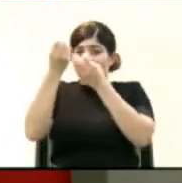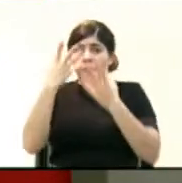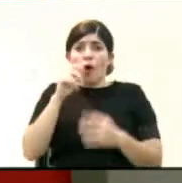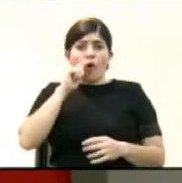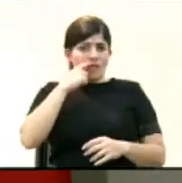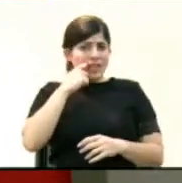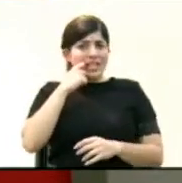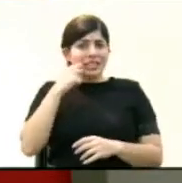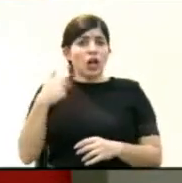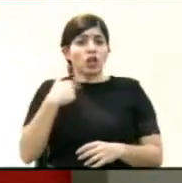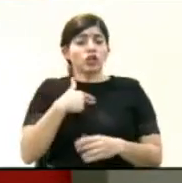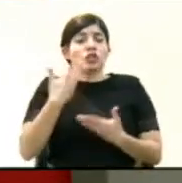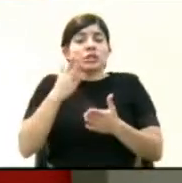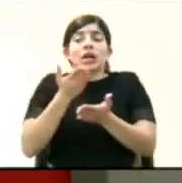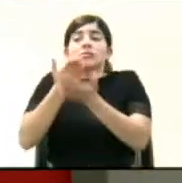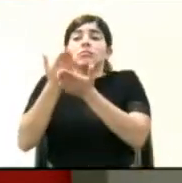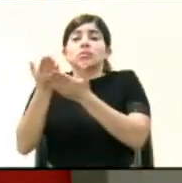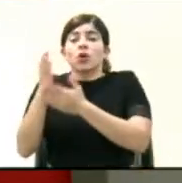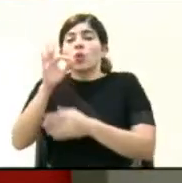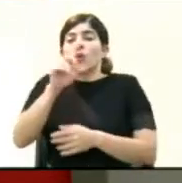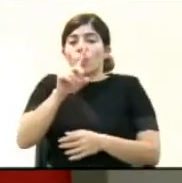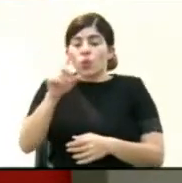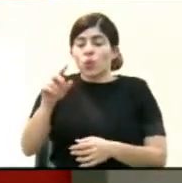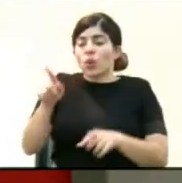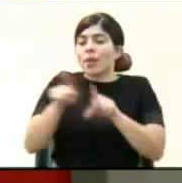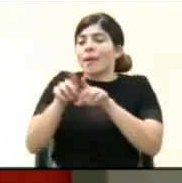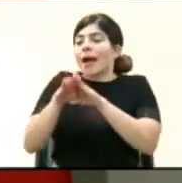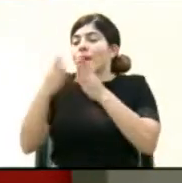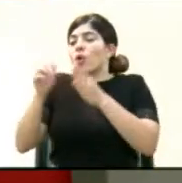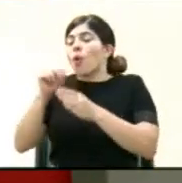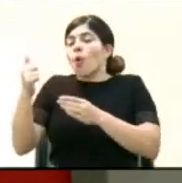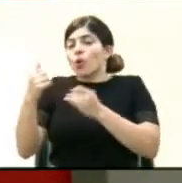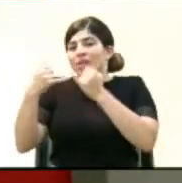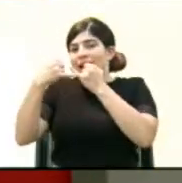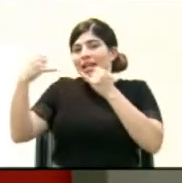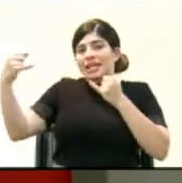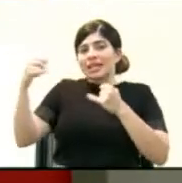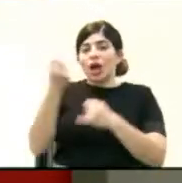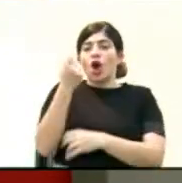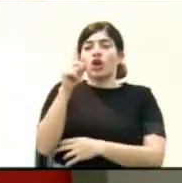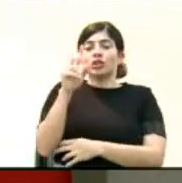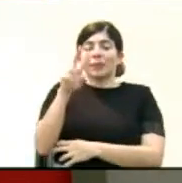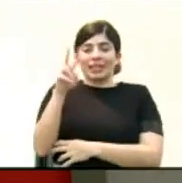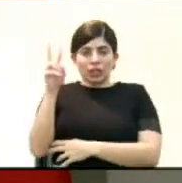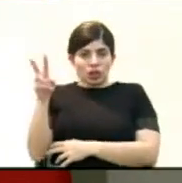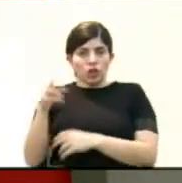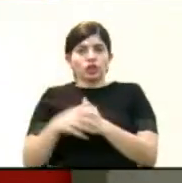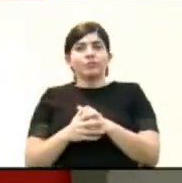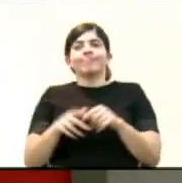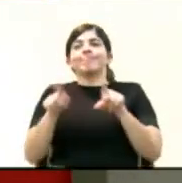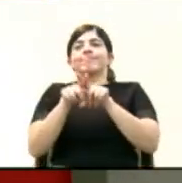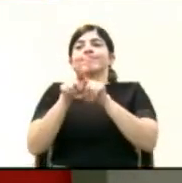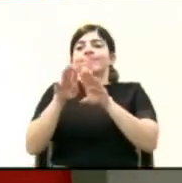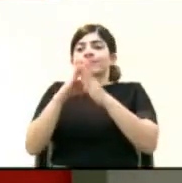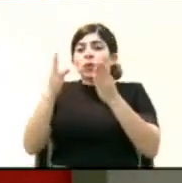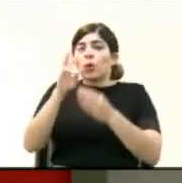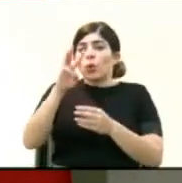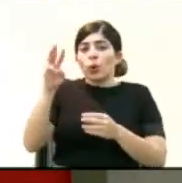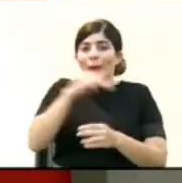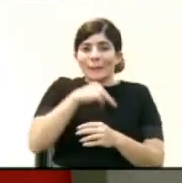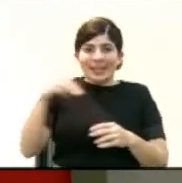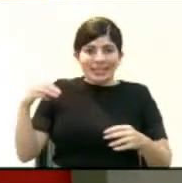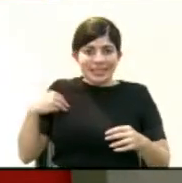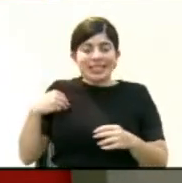a disposición otros medios, además del 911, habilitamos otra línea que era la 1122, habilitamos a través de la página web del Ministerio